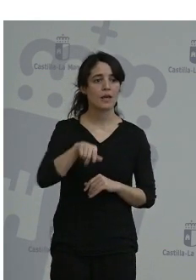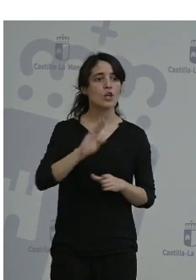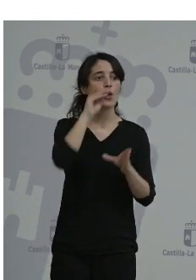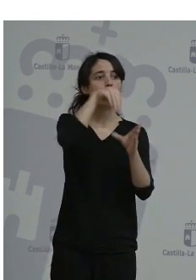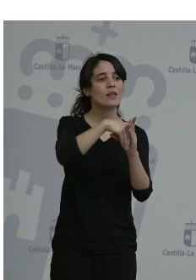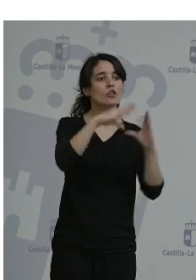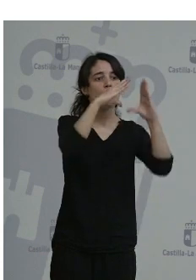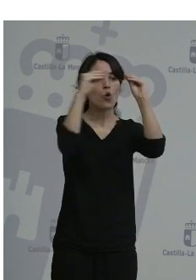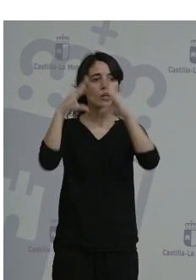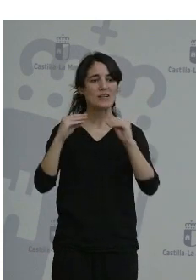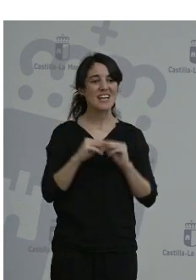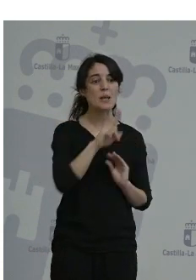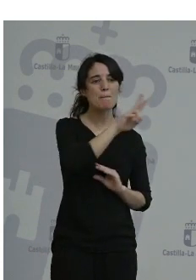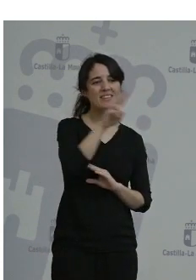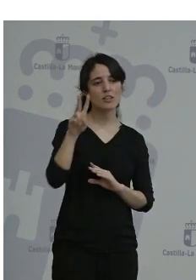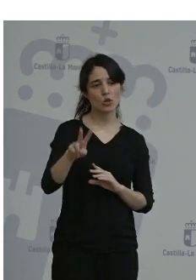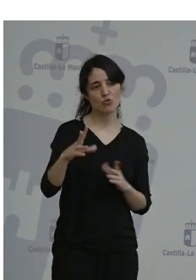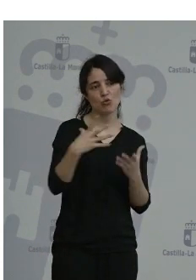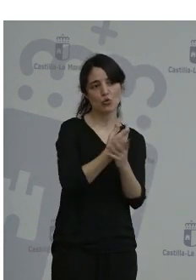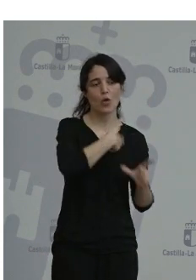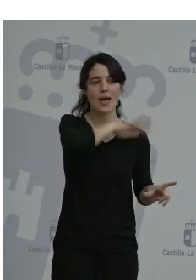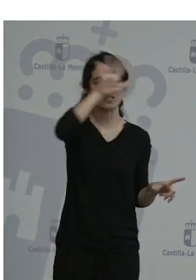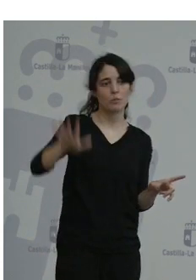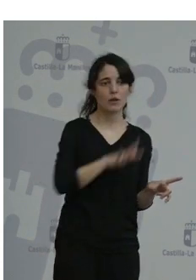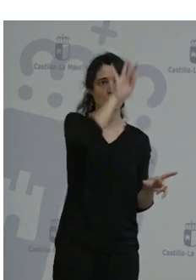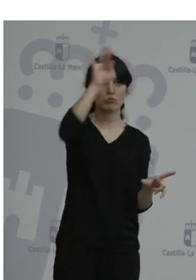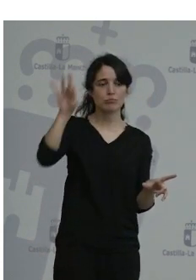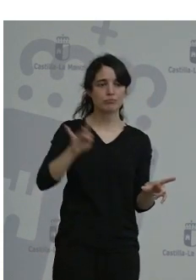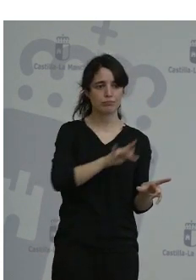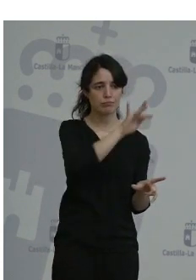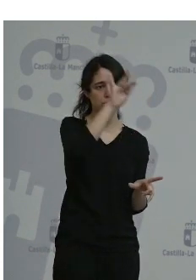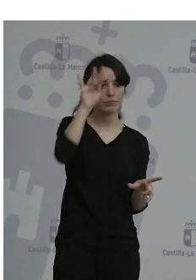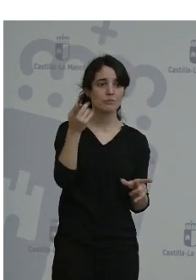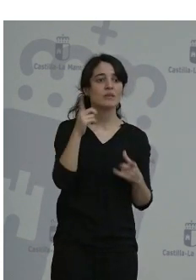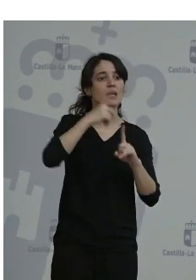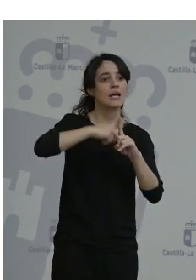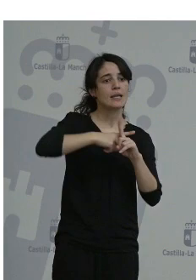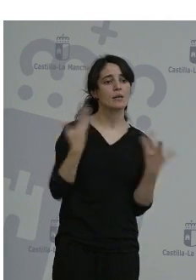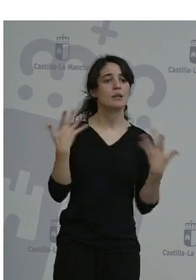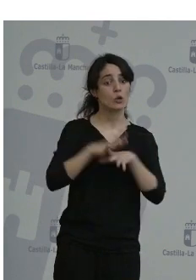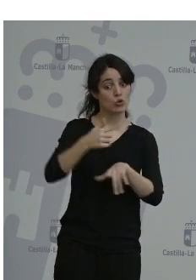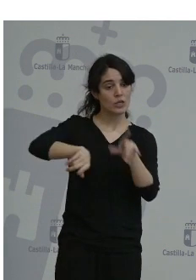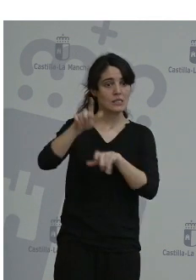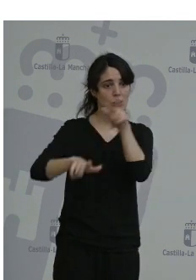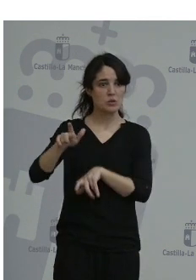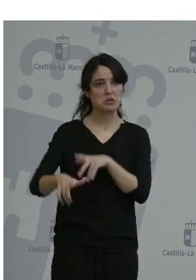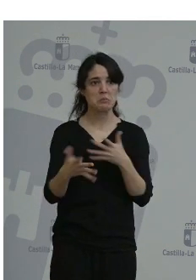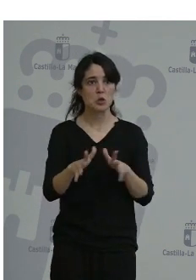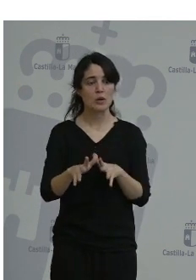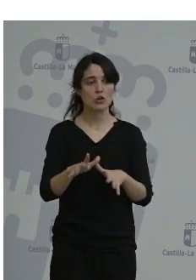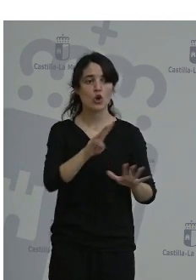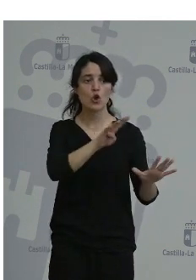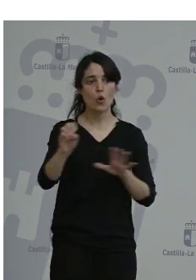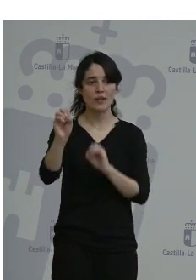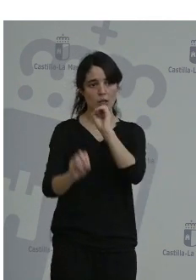universidades españolas. El nivel de inclusión laboral de estas personas está en el 40%, con lo cual es un